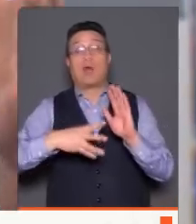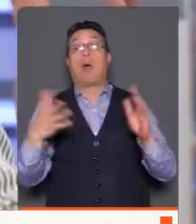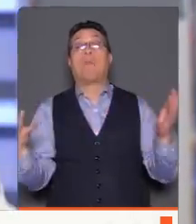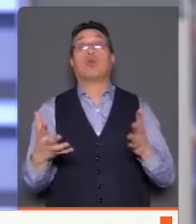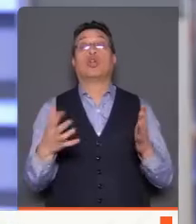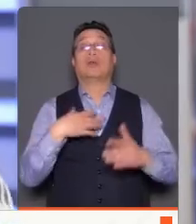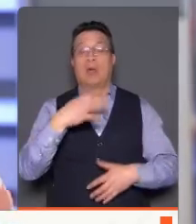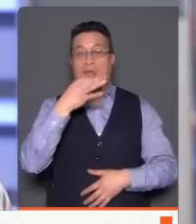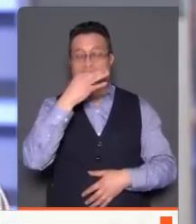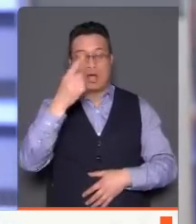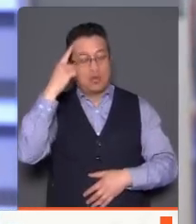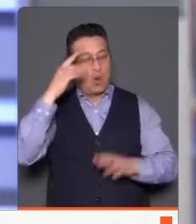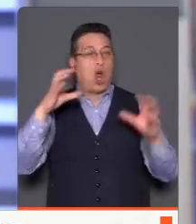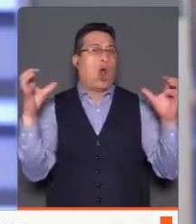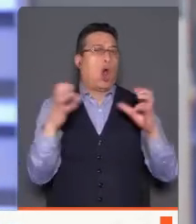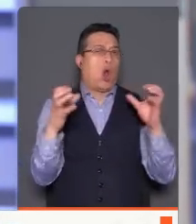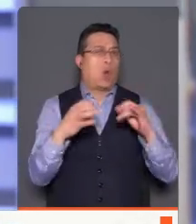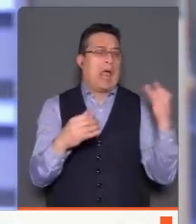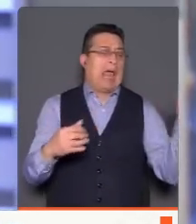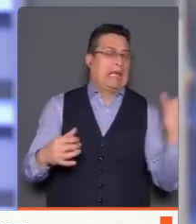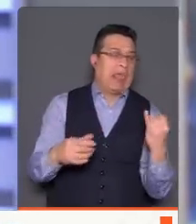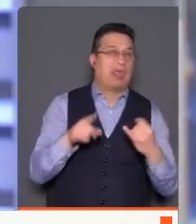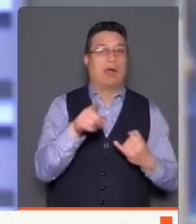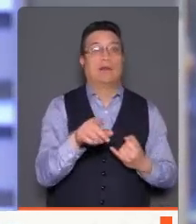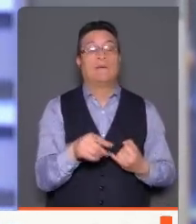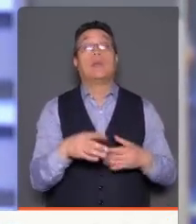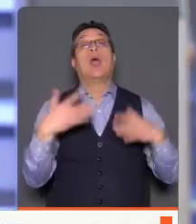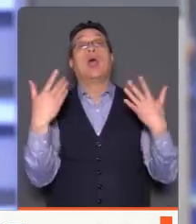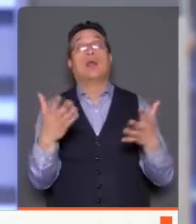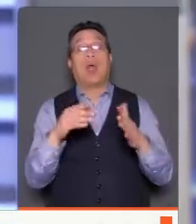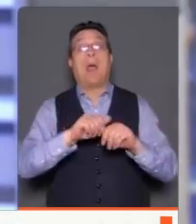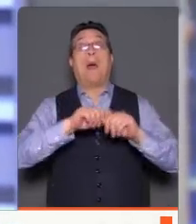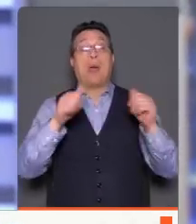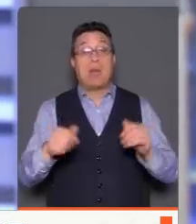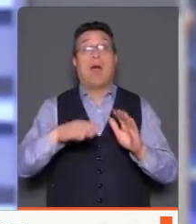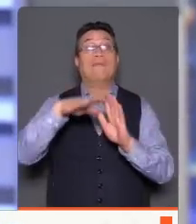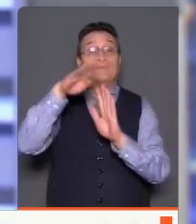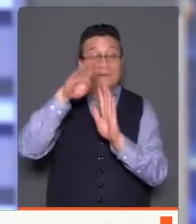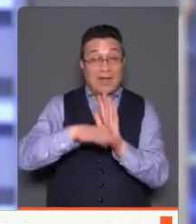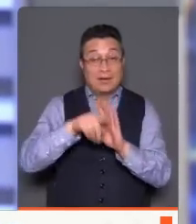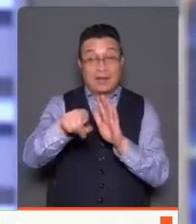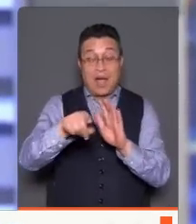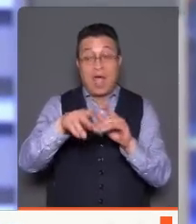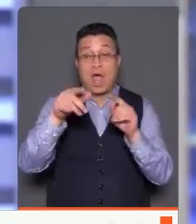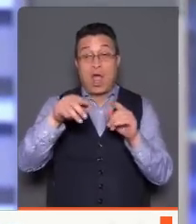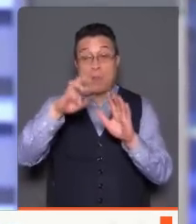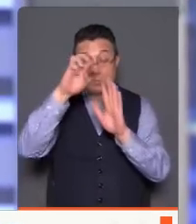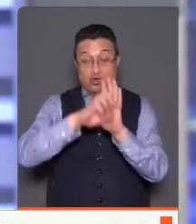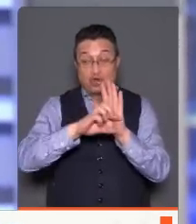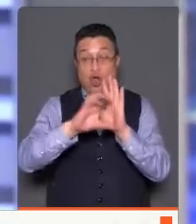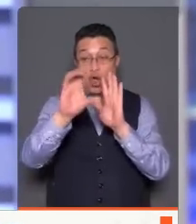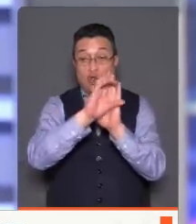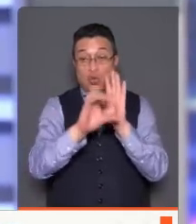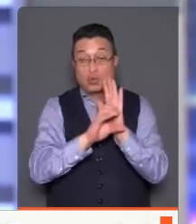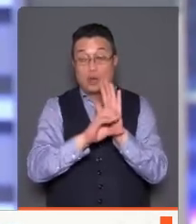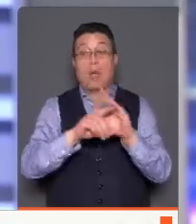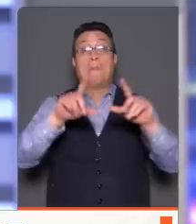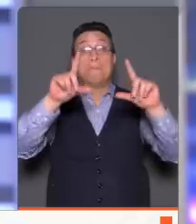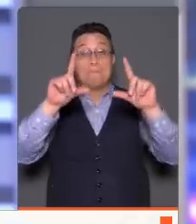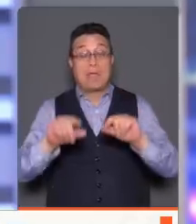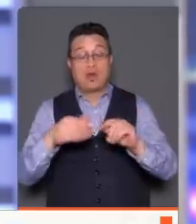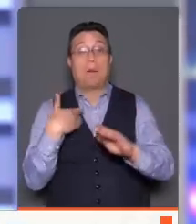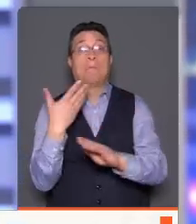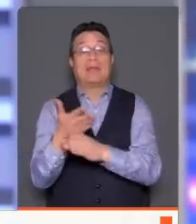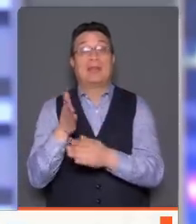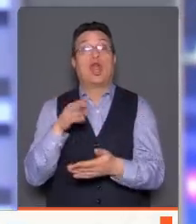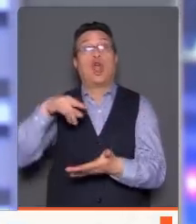visión extremista, ¿ya? Los mismos que le acaban de bajar en este proyecto constitucional los requisitos para llegar al Congreso. Usted